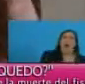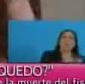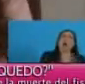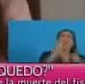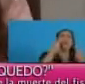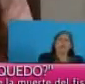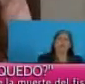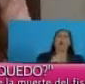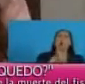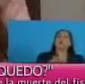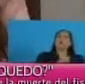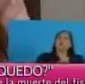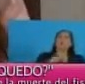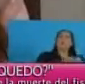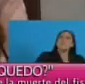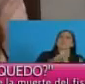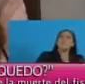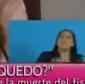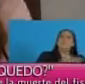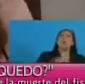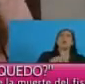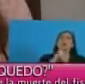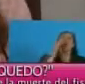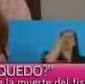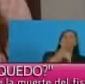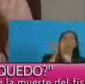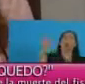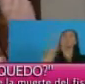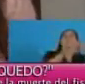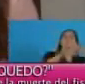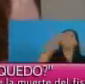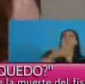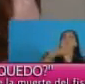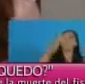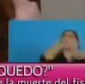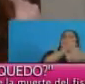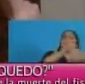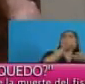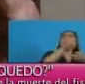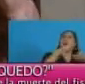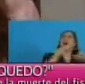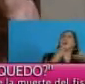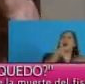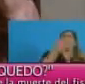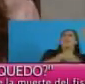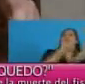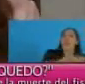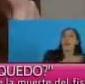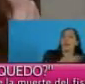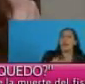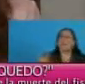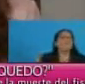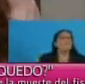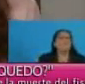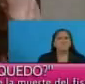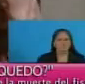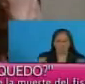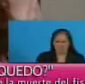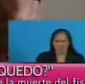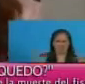habíamos dicho, para que yo me presentara ante el Consejo de Seguridad. ¿Qué fue lo que pasó? ¿Qué fue lo que